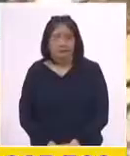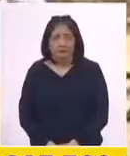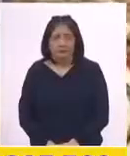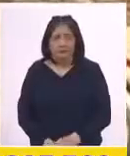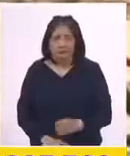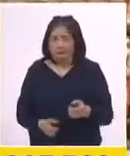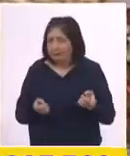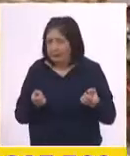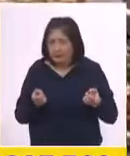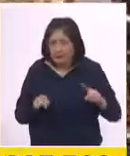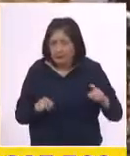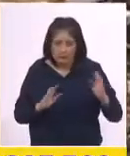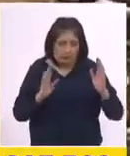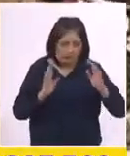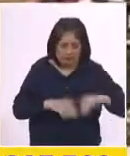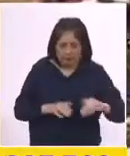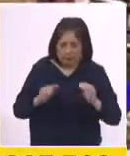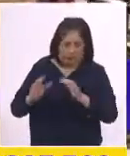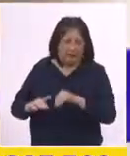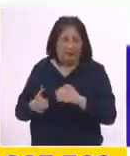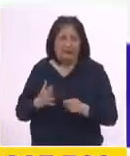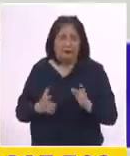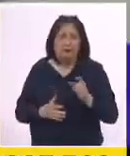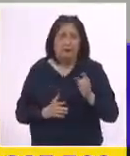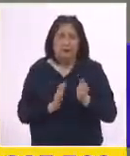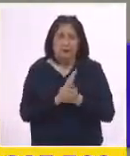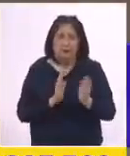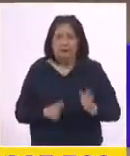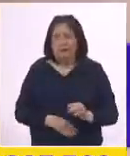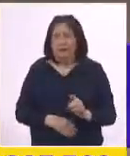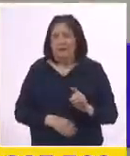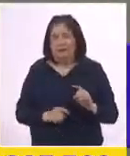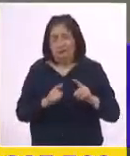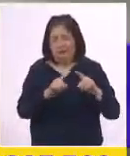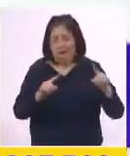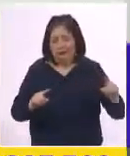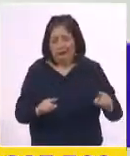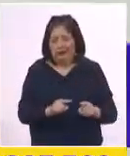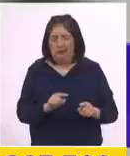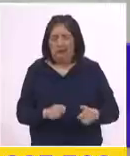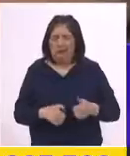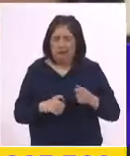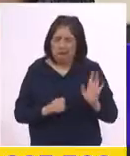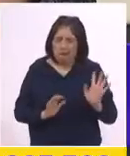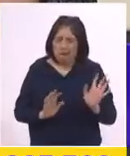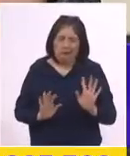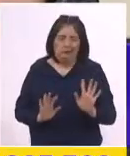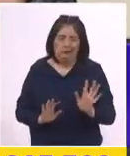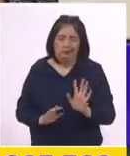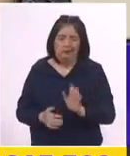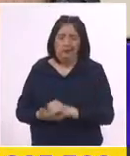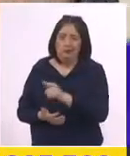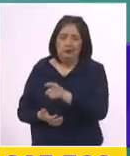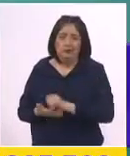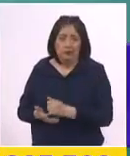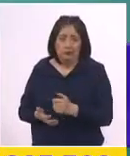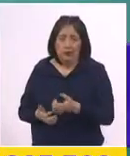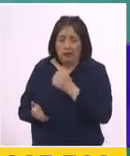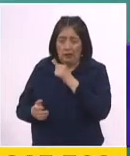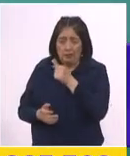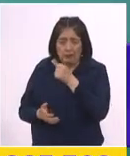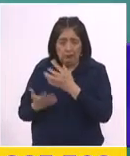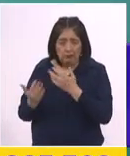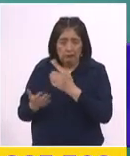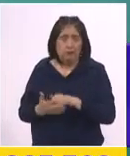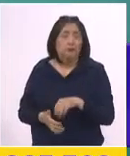Ante el colapso de estructuras pesadas, expertos descartan al llamado triángulo de la vida. Entrevistamos a Enzo Batuón, especialista en gestión de riesgos, y nos dijo